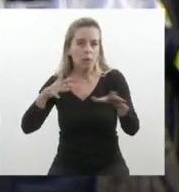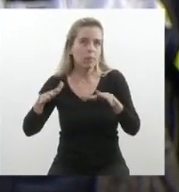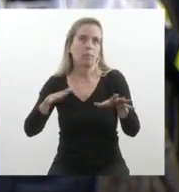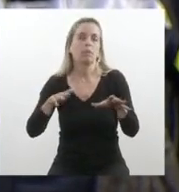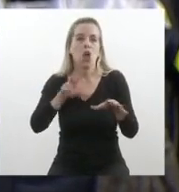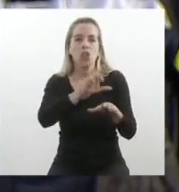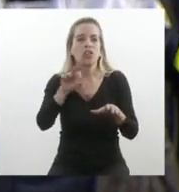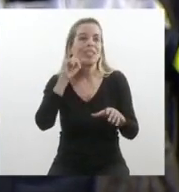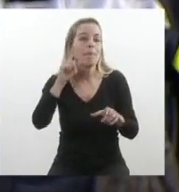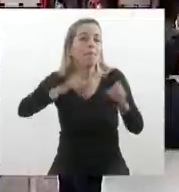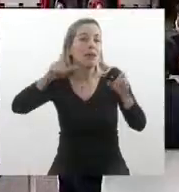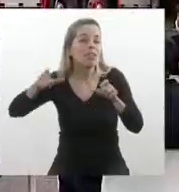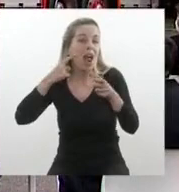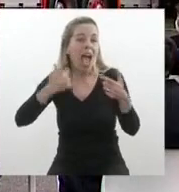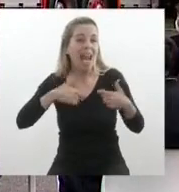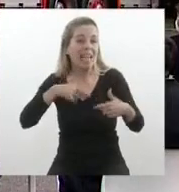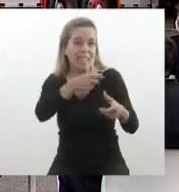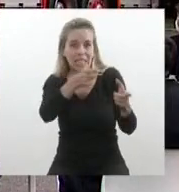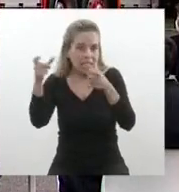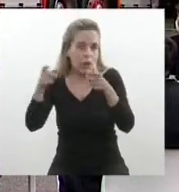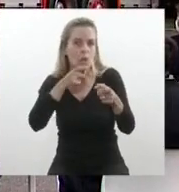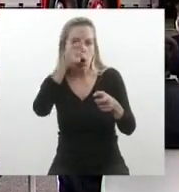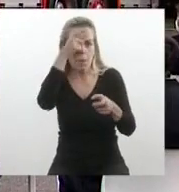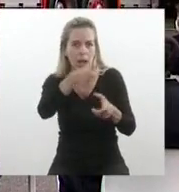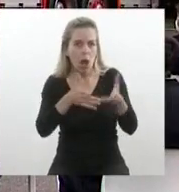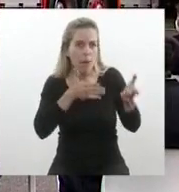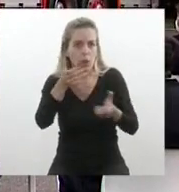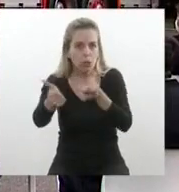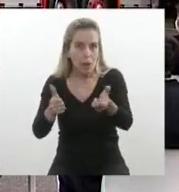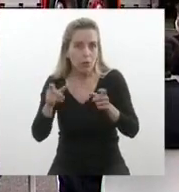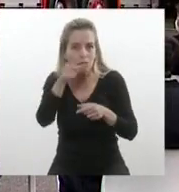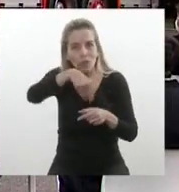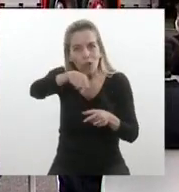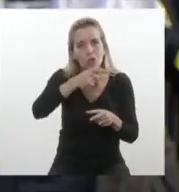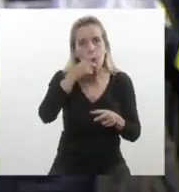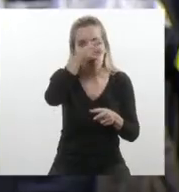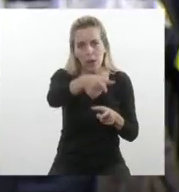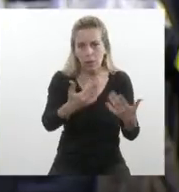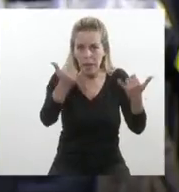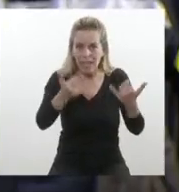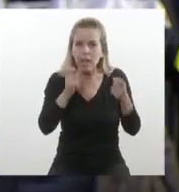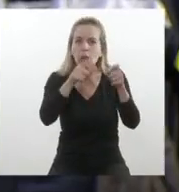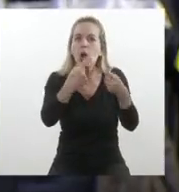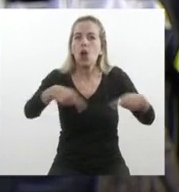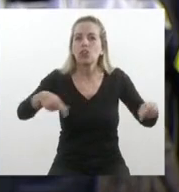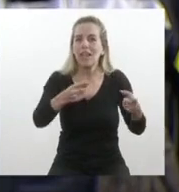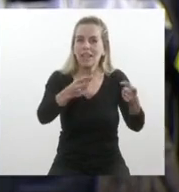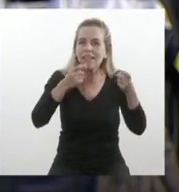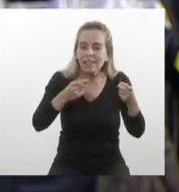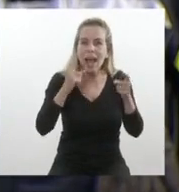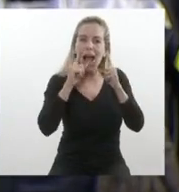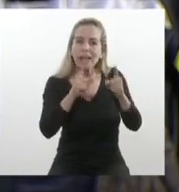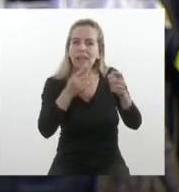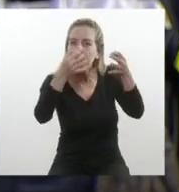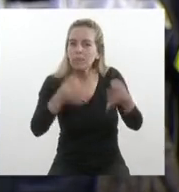de 200.000 argentinos y argentinas, puedan contar con los recursos necesarios y con la atención necesaria